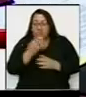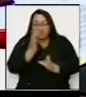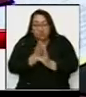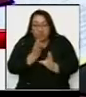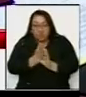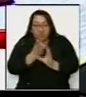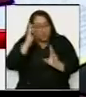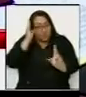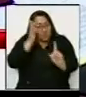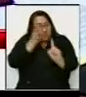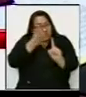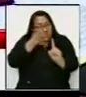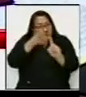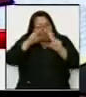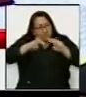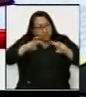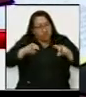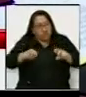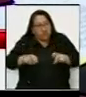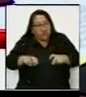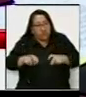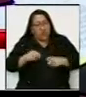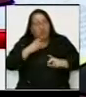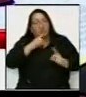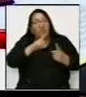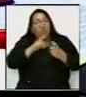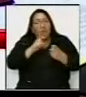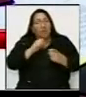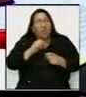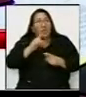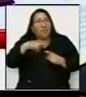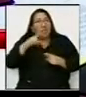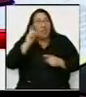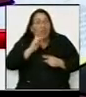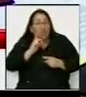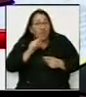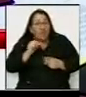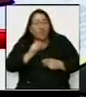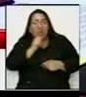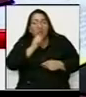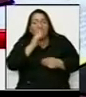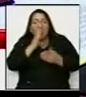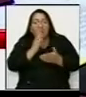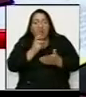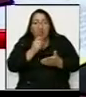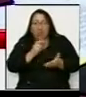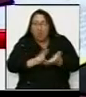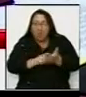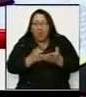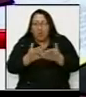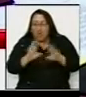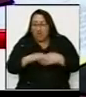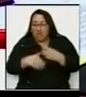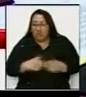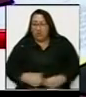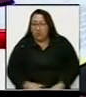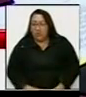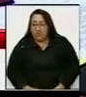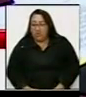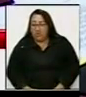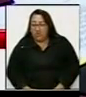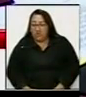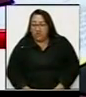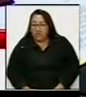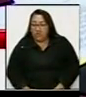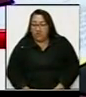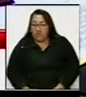psicológica, psiquiátrica, toxicológica, polígrafo, teníamos levantamiento de secreto tributario, bancario, bursátil, y